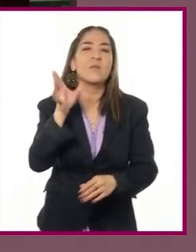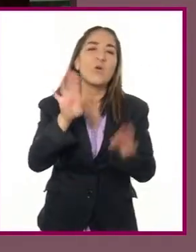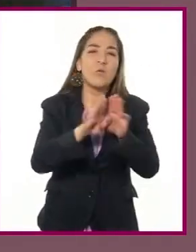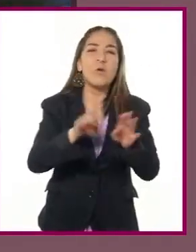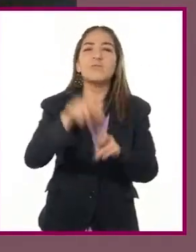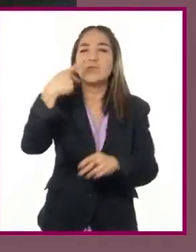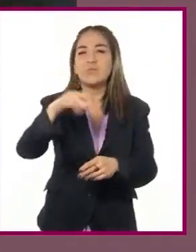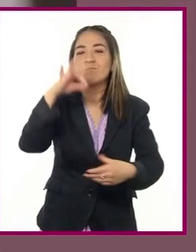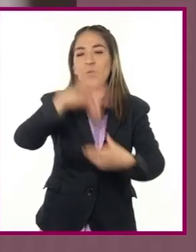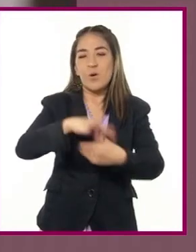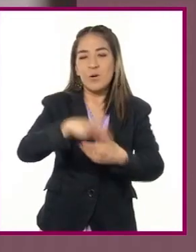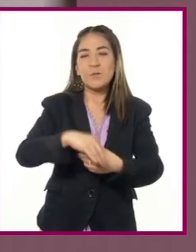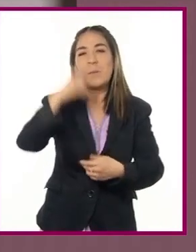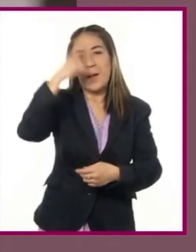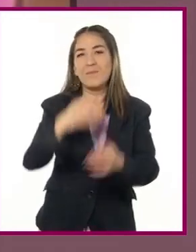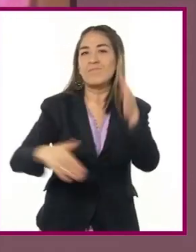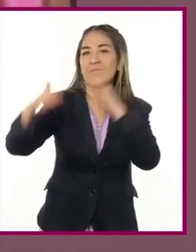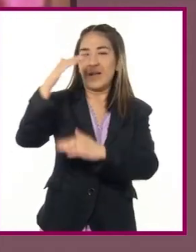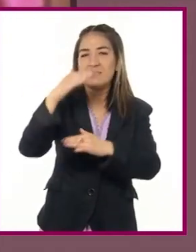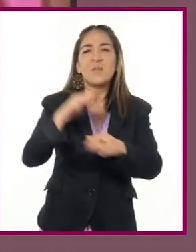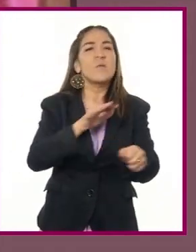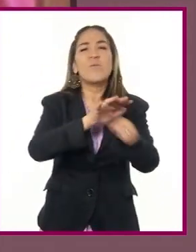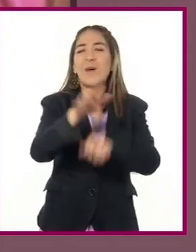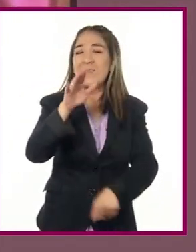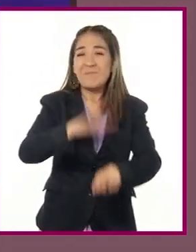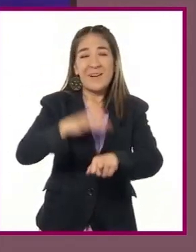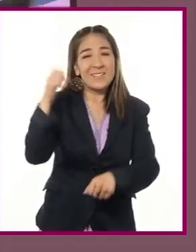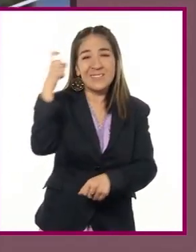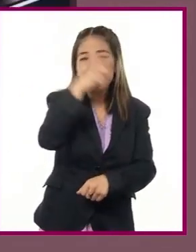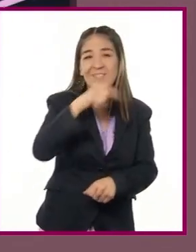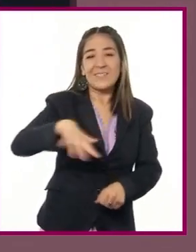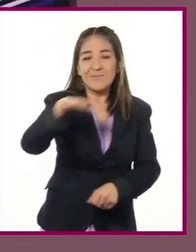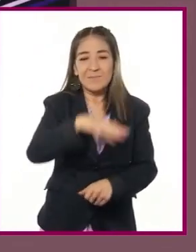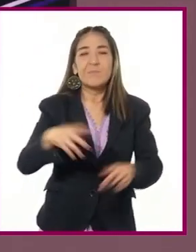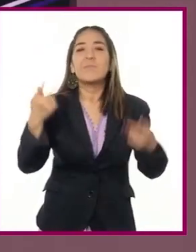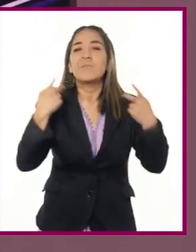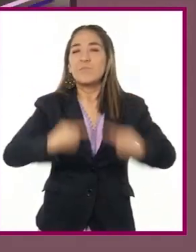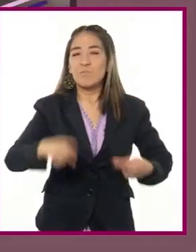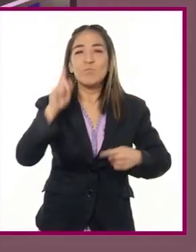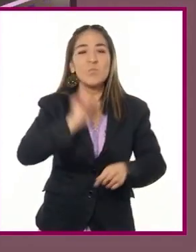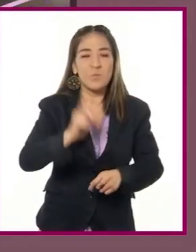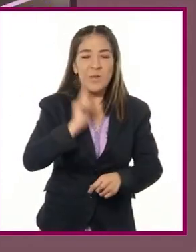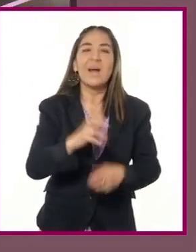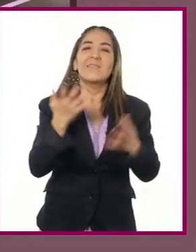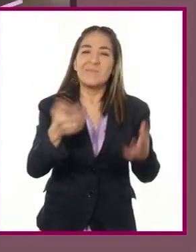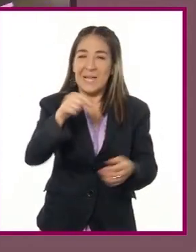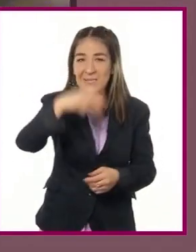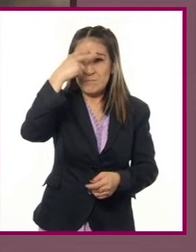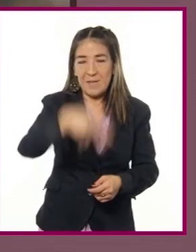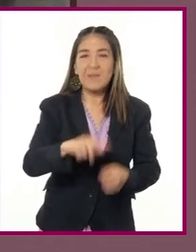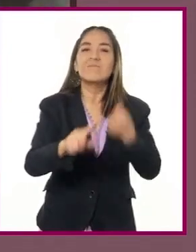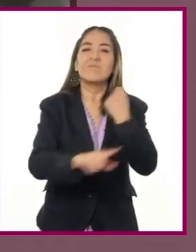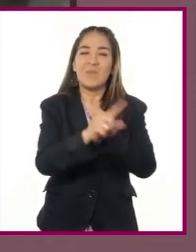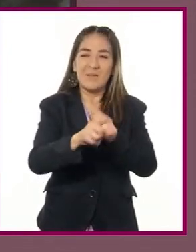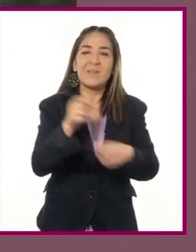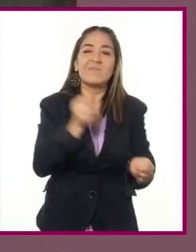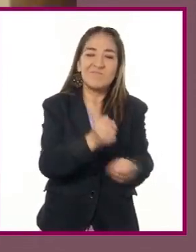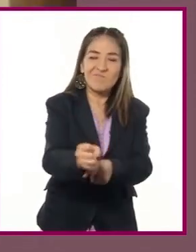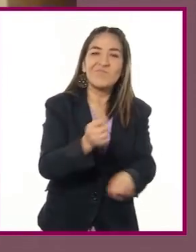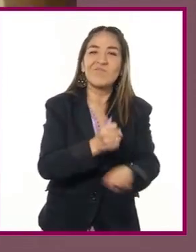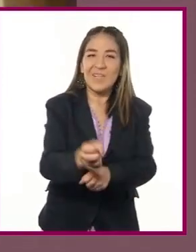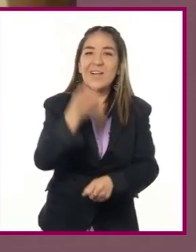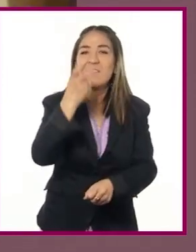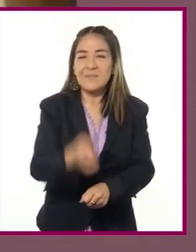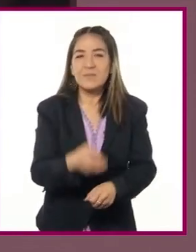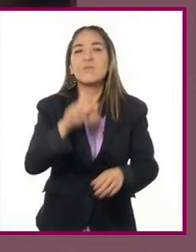popular. Uno de los principales desafíos de la sociedad mexicana es la violencia de género contra las mujeres, que